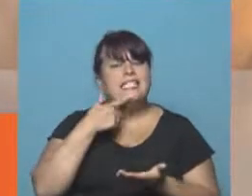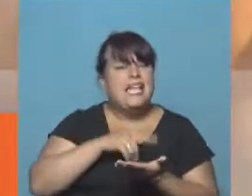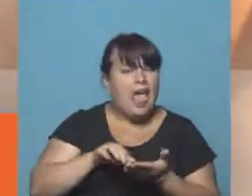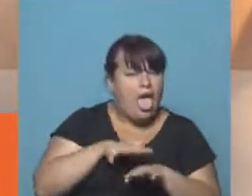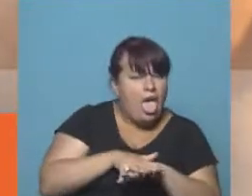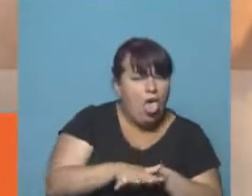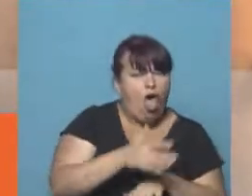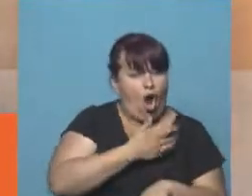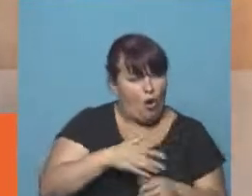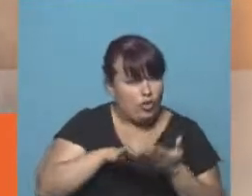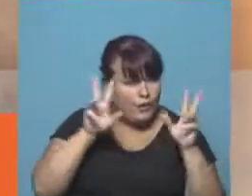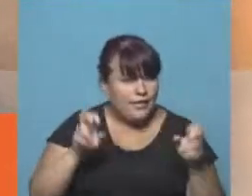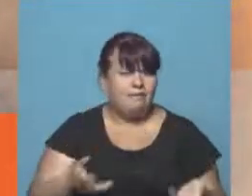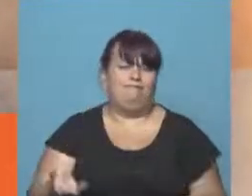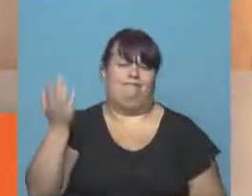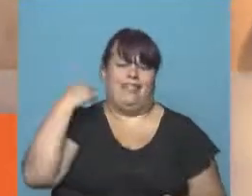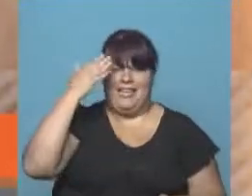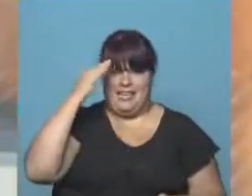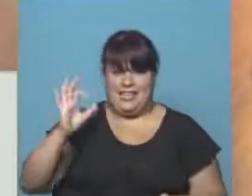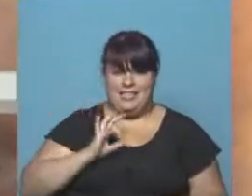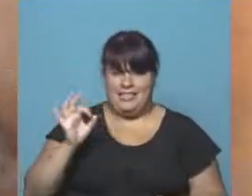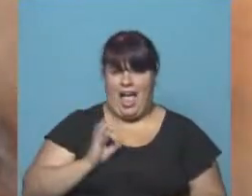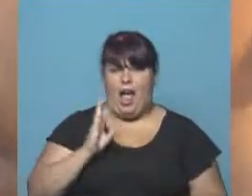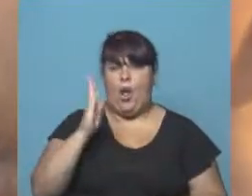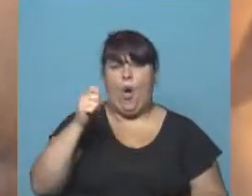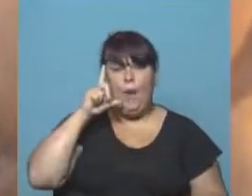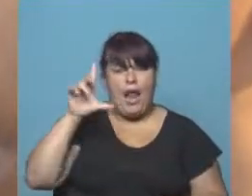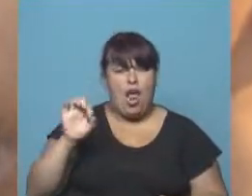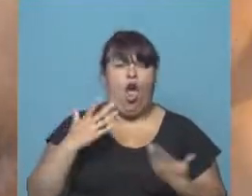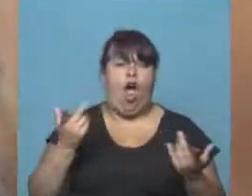gobierno en este tema? Y hace 15 años hubo la Banelco, ahora no, espero que no vuelva la Banelco, ¿no?